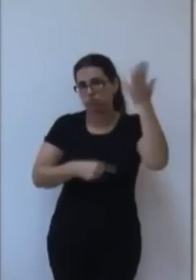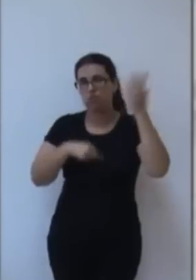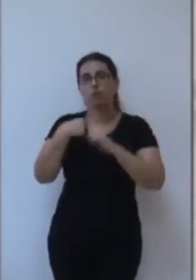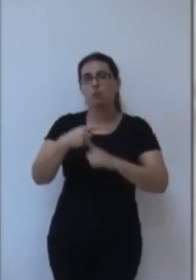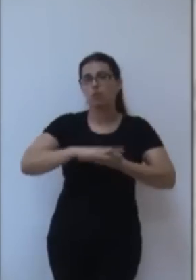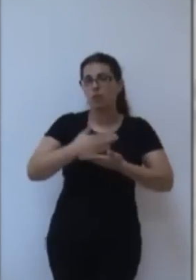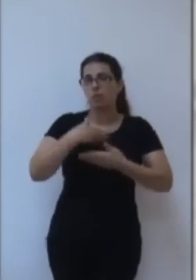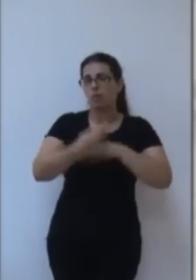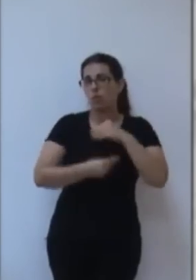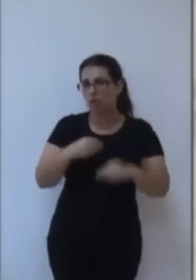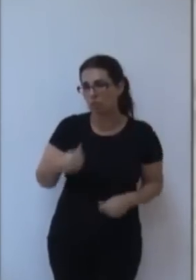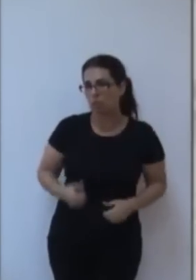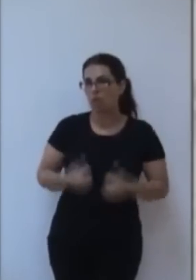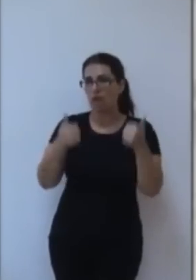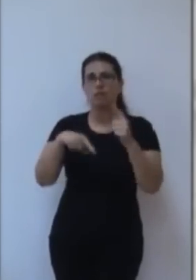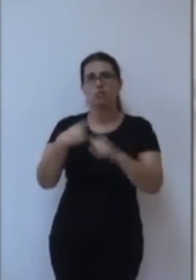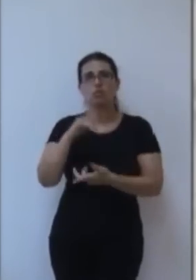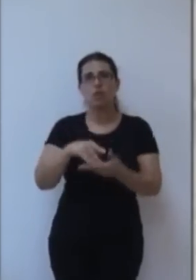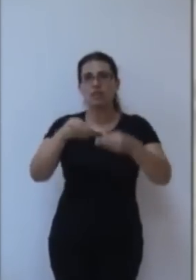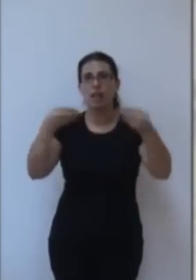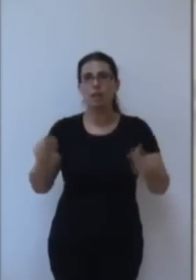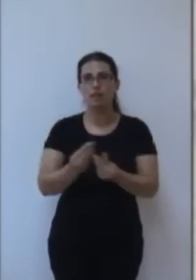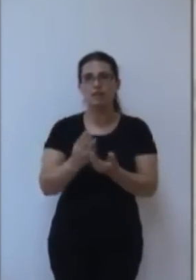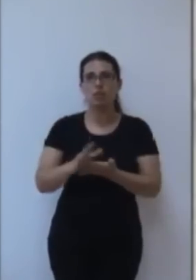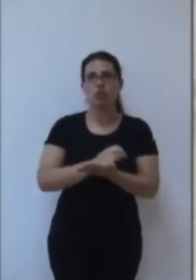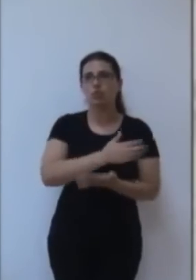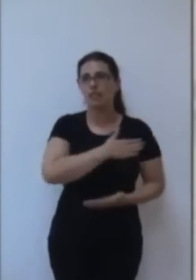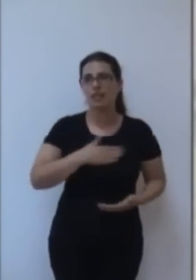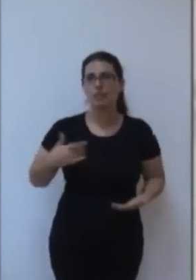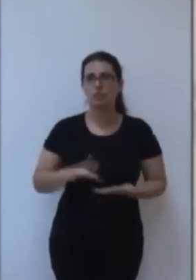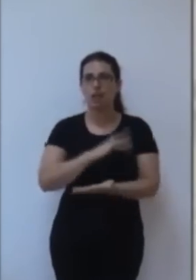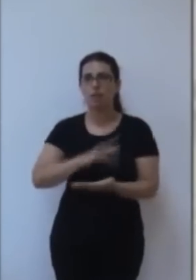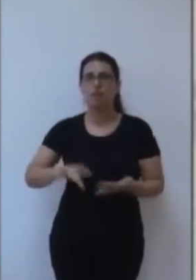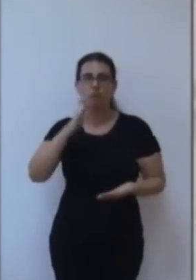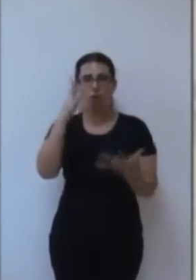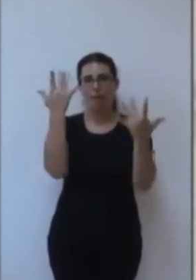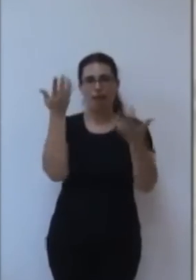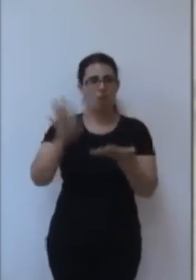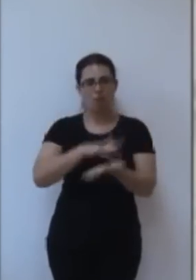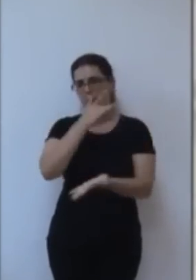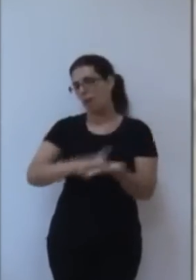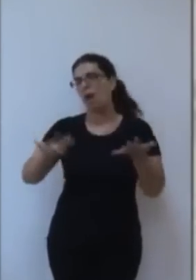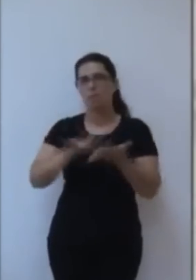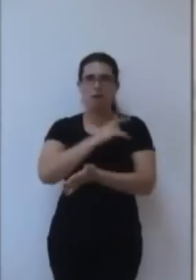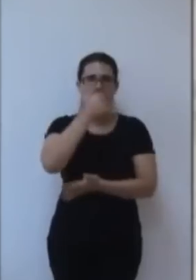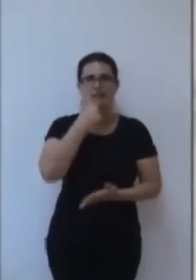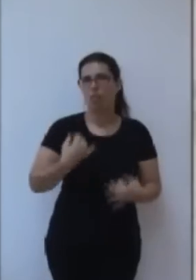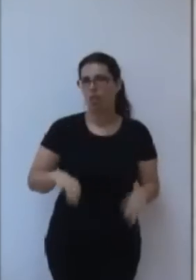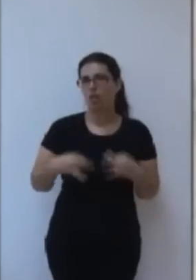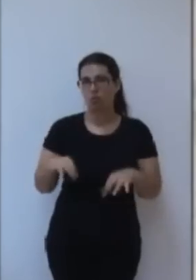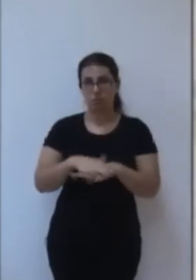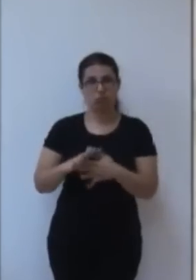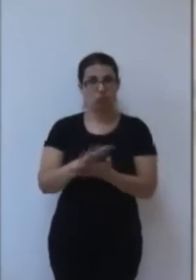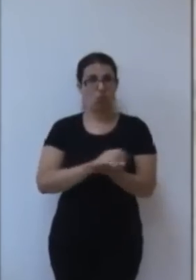usarlos muchos más, pero cuando llegan las tabletas ya todos queremos tabletas, porque como lo movemos con los dedos y es mucho más sencillo, para todos